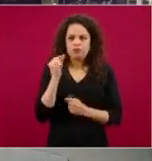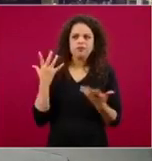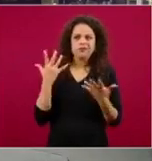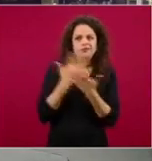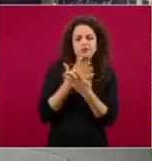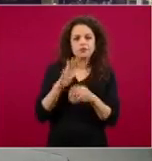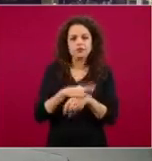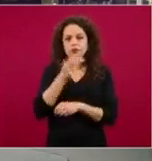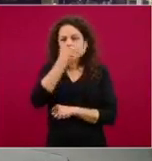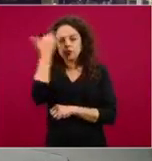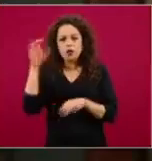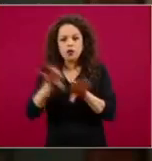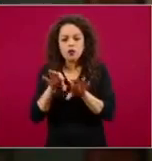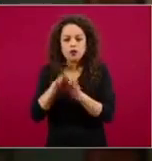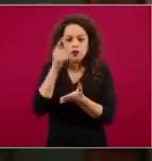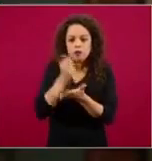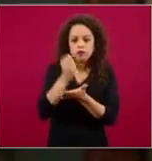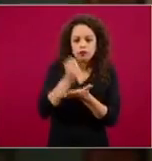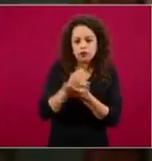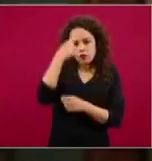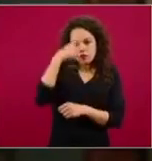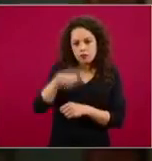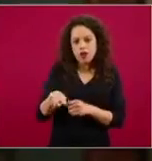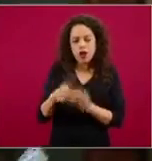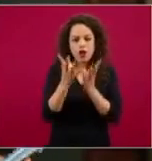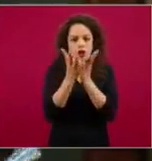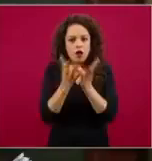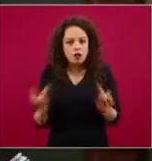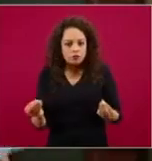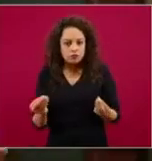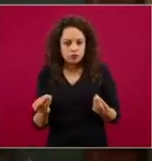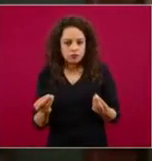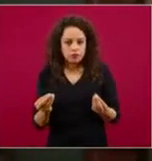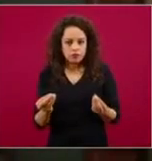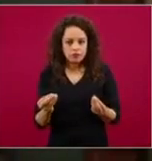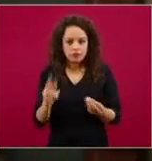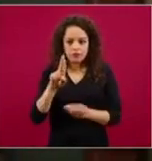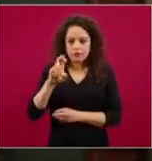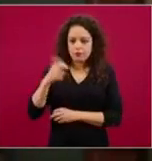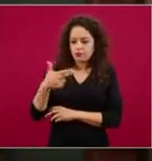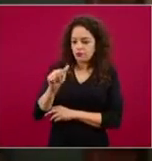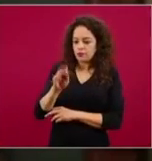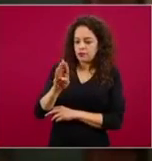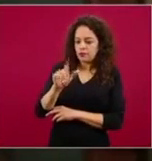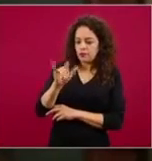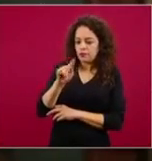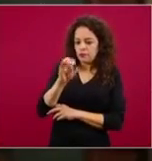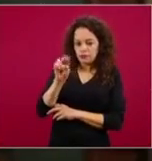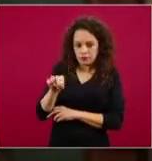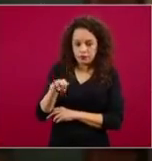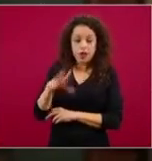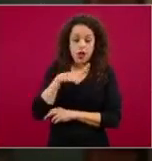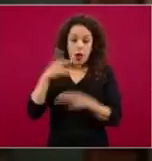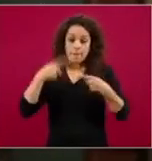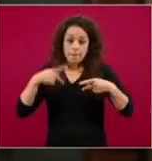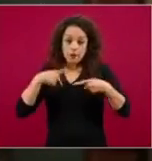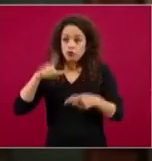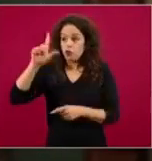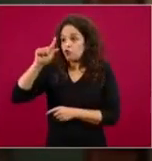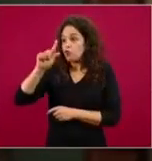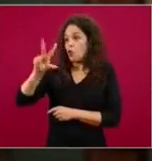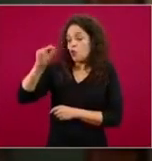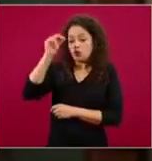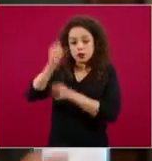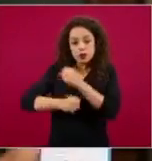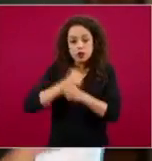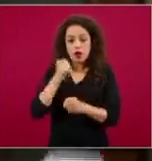una rehabilitación. Y hay gente de 40, bueno, en mi pueblo hay gente de 70, 80 años que